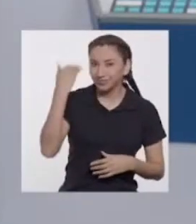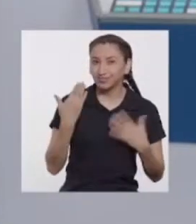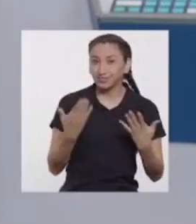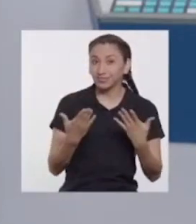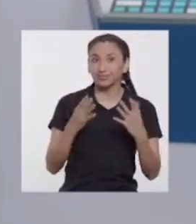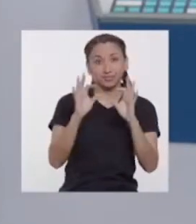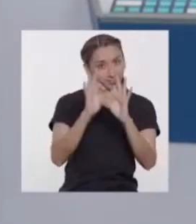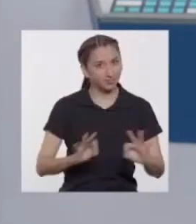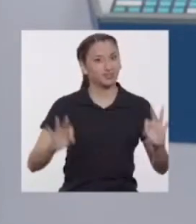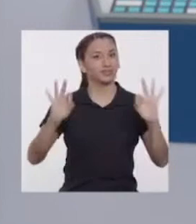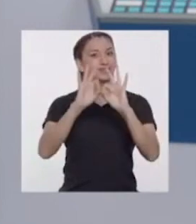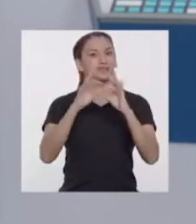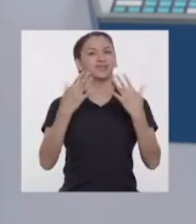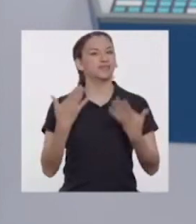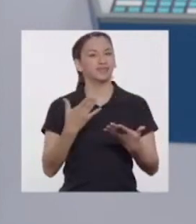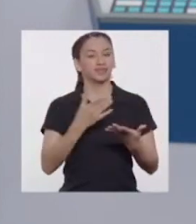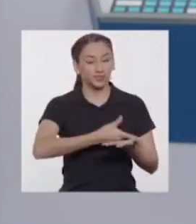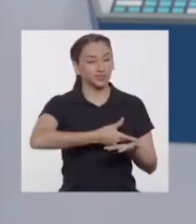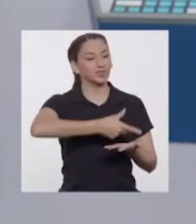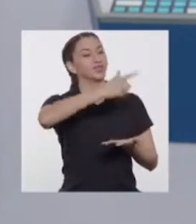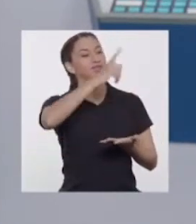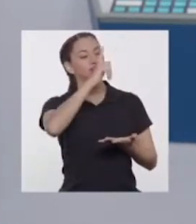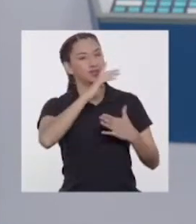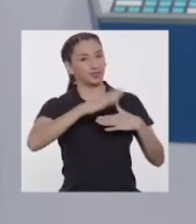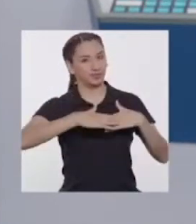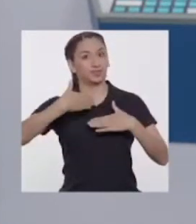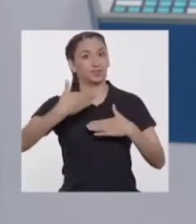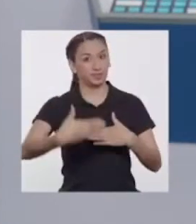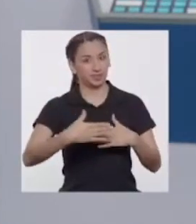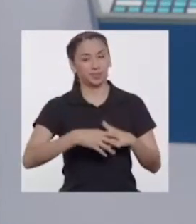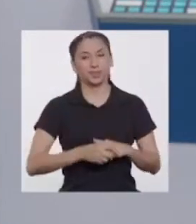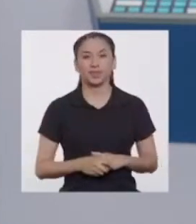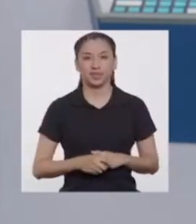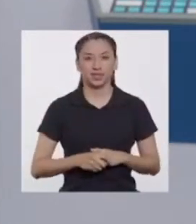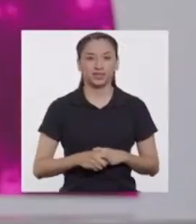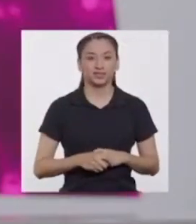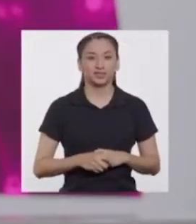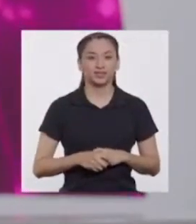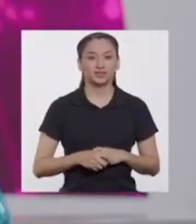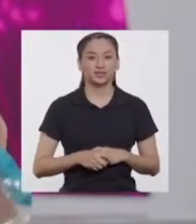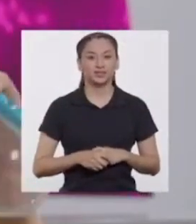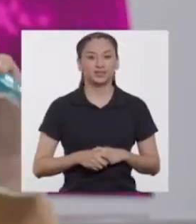nunca jamás de lo importante que es hidratarse después.